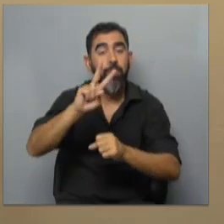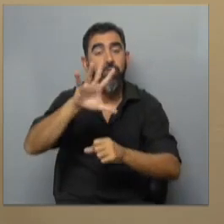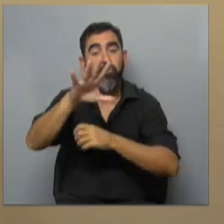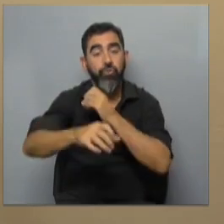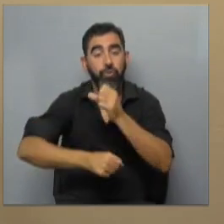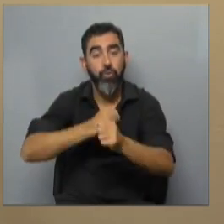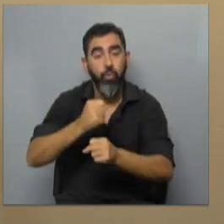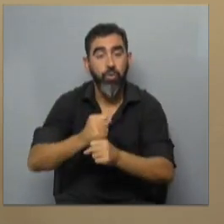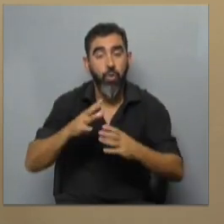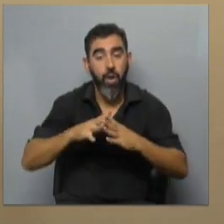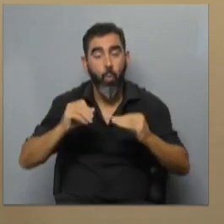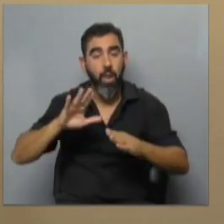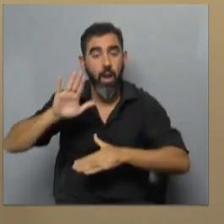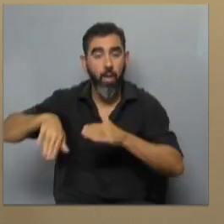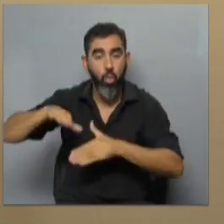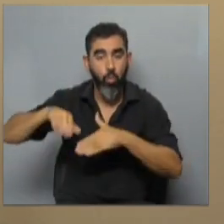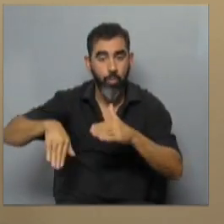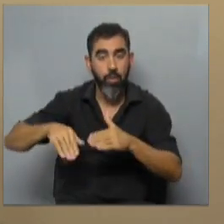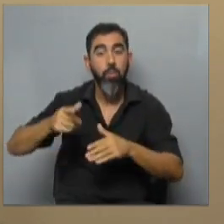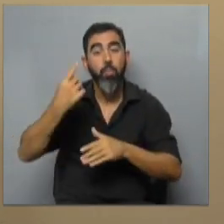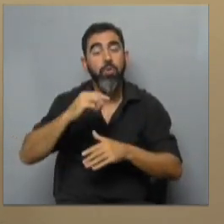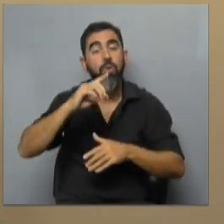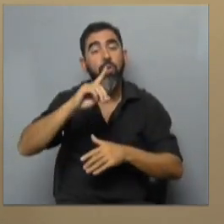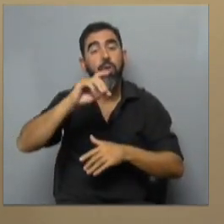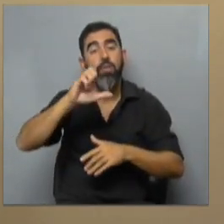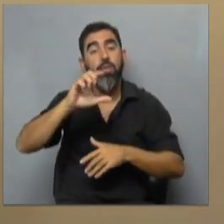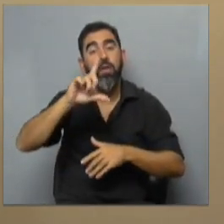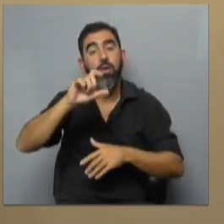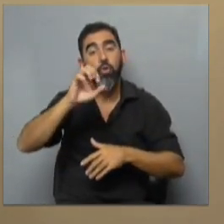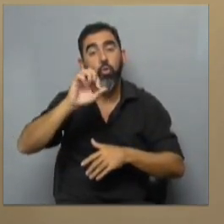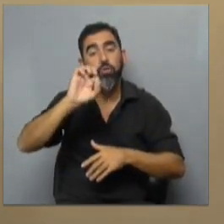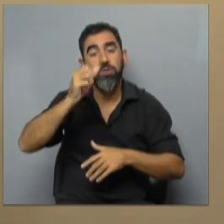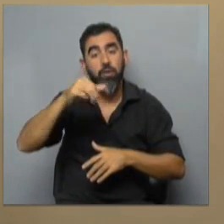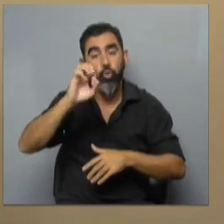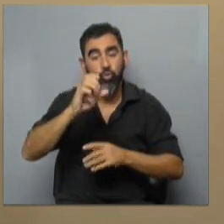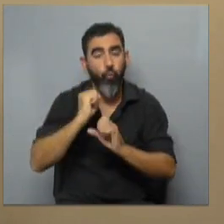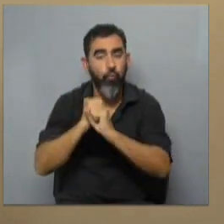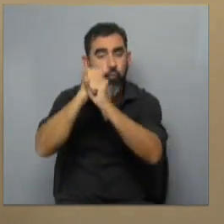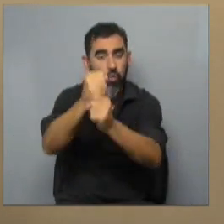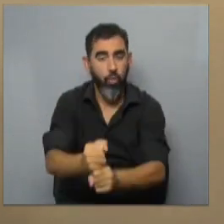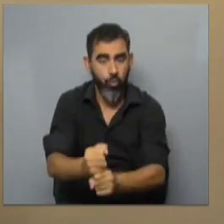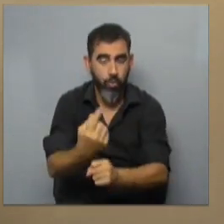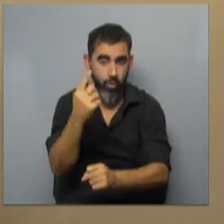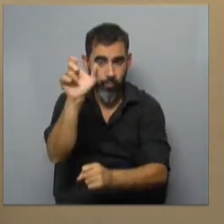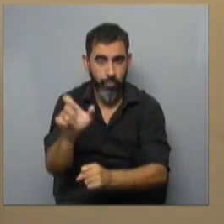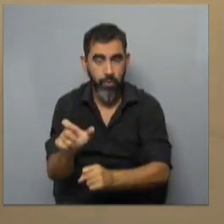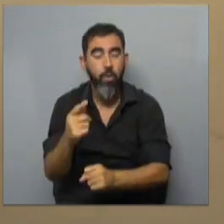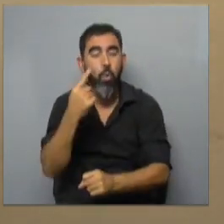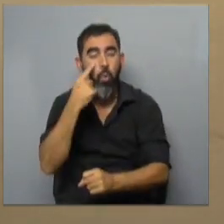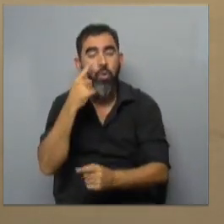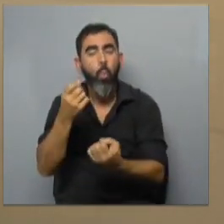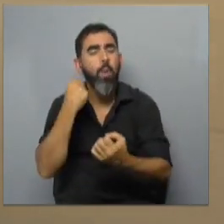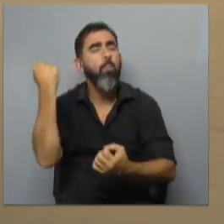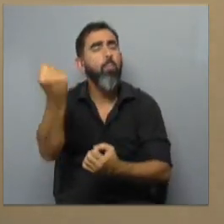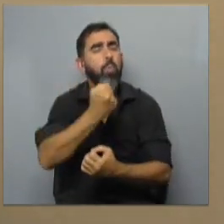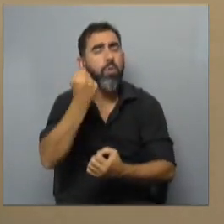de su escuela de candombe por eso estamos con claudio de los santos una de las fundadora de la institución para conocer que había primero la relevancia que le dan